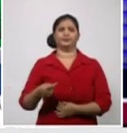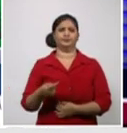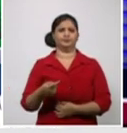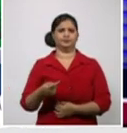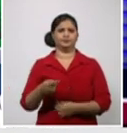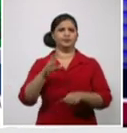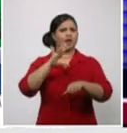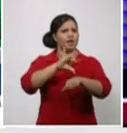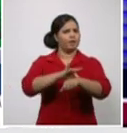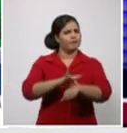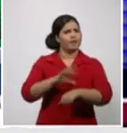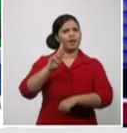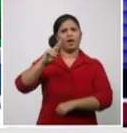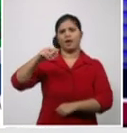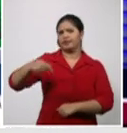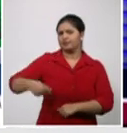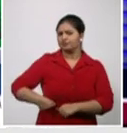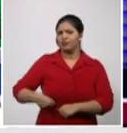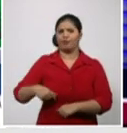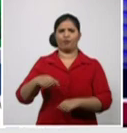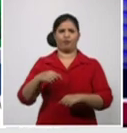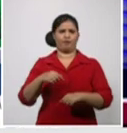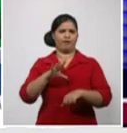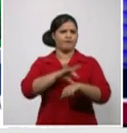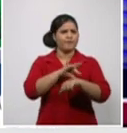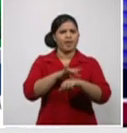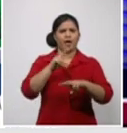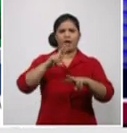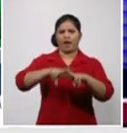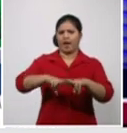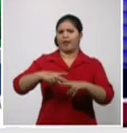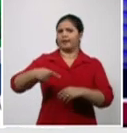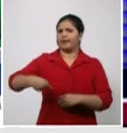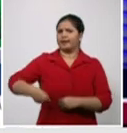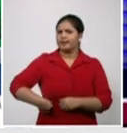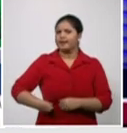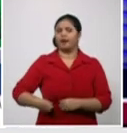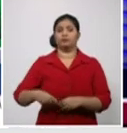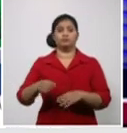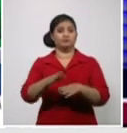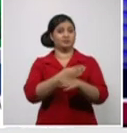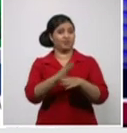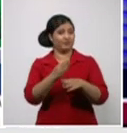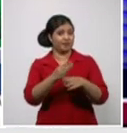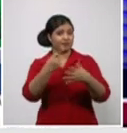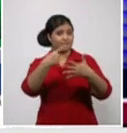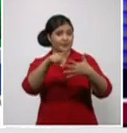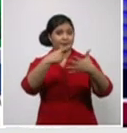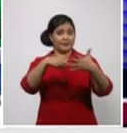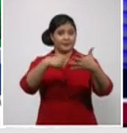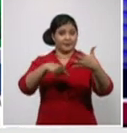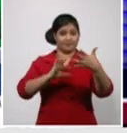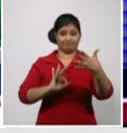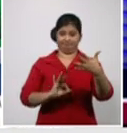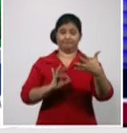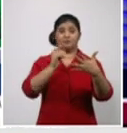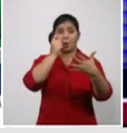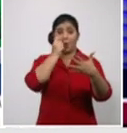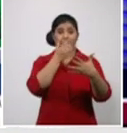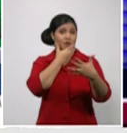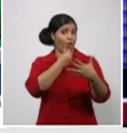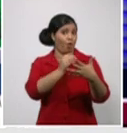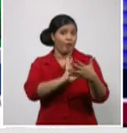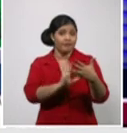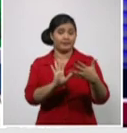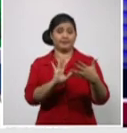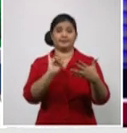riñón e hígado y una insuficiencia vascular periférica. A pesar de ser un hombre joven, tenía un grupo de